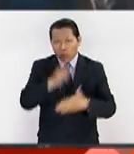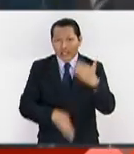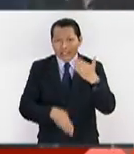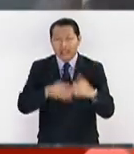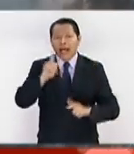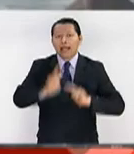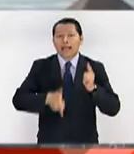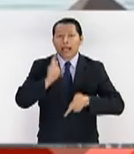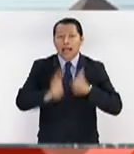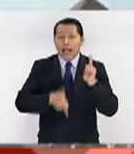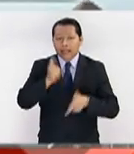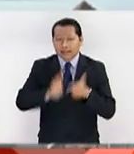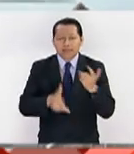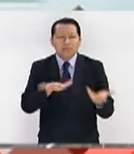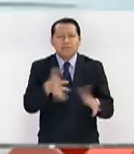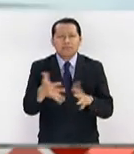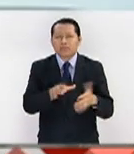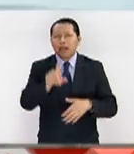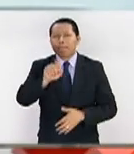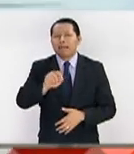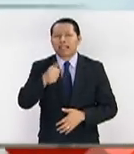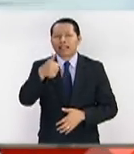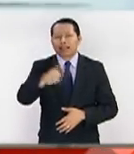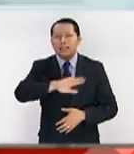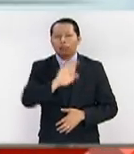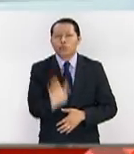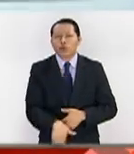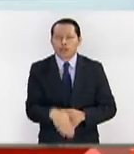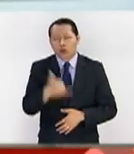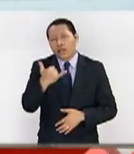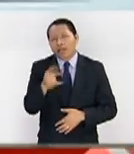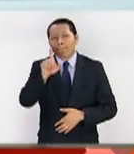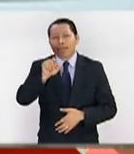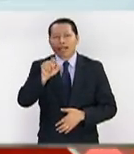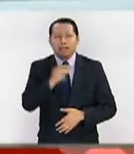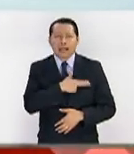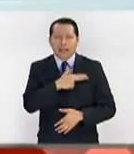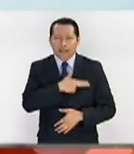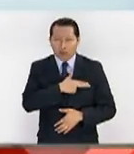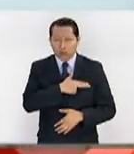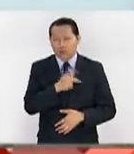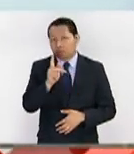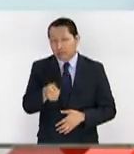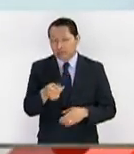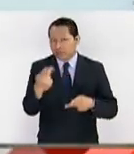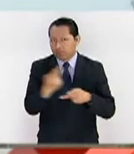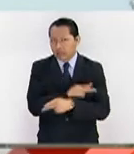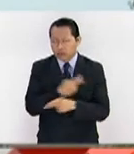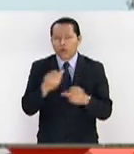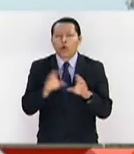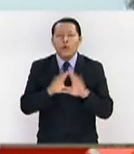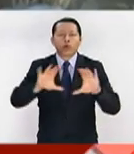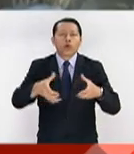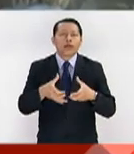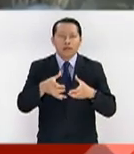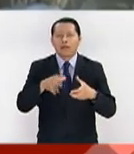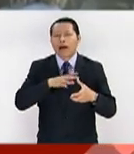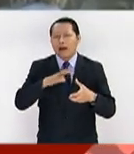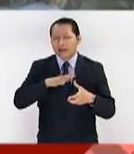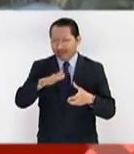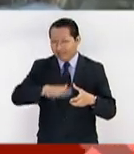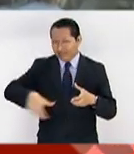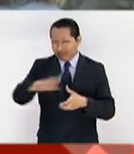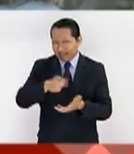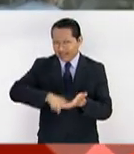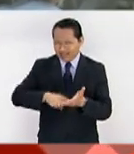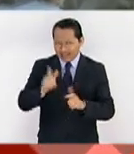dejó al menos 26 muertos y más de 20 heridos. Estos hechos ocurrieron en la comunidad de Sutherland